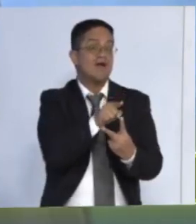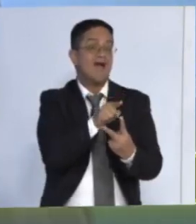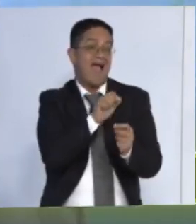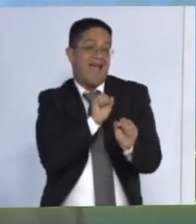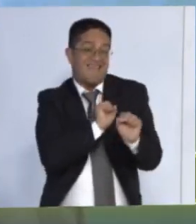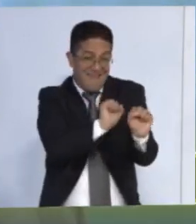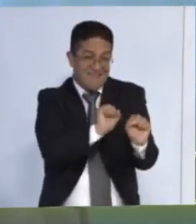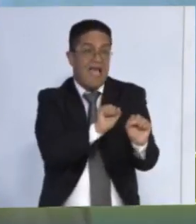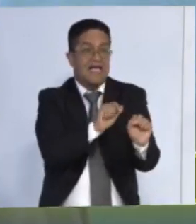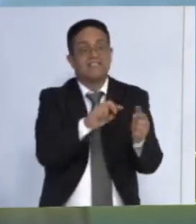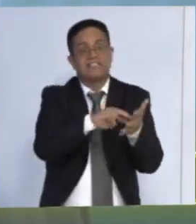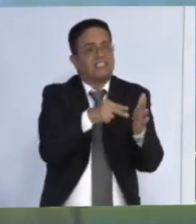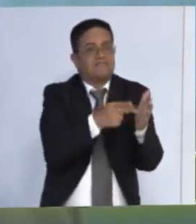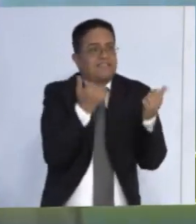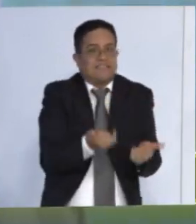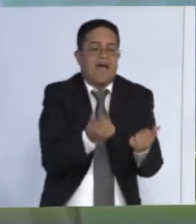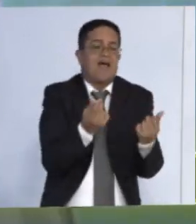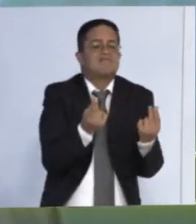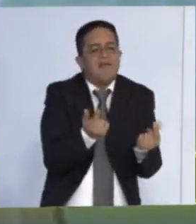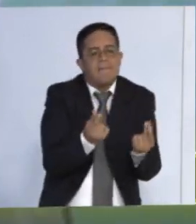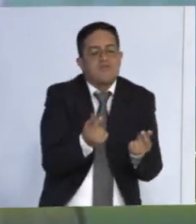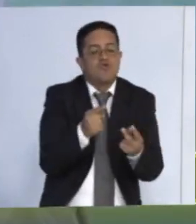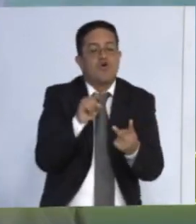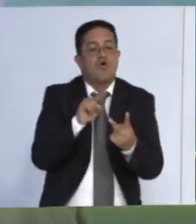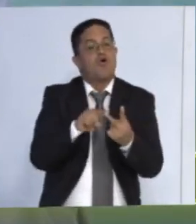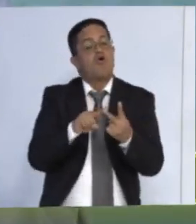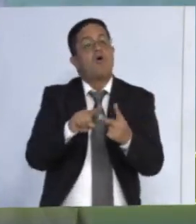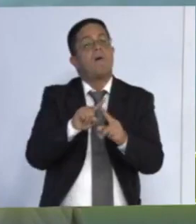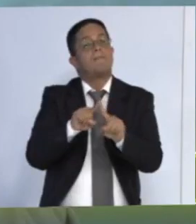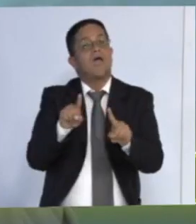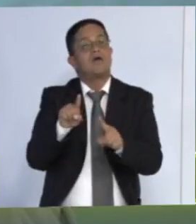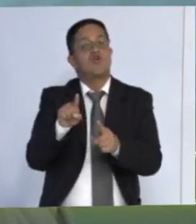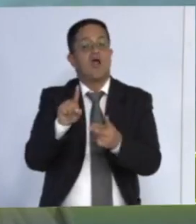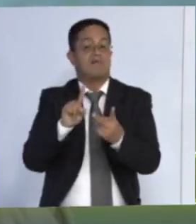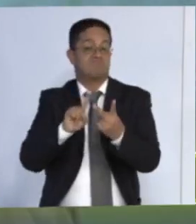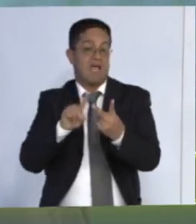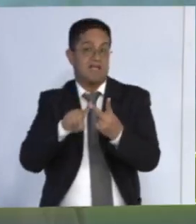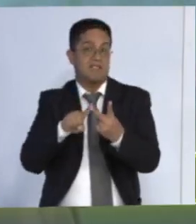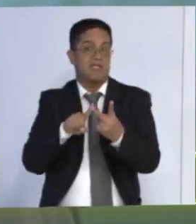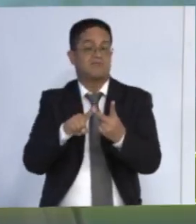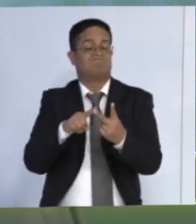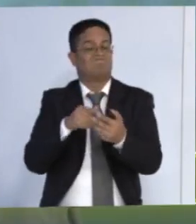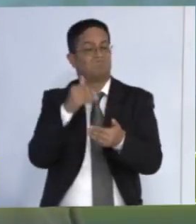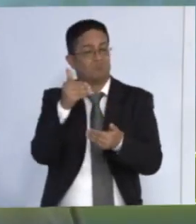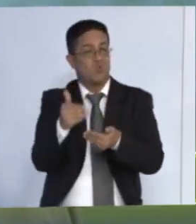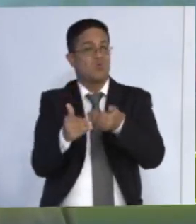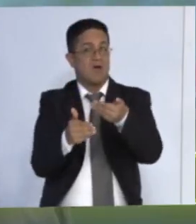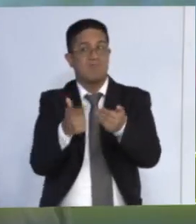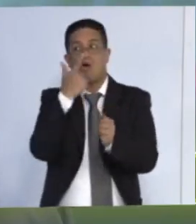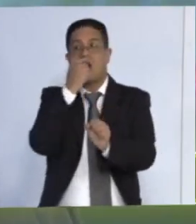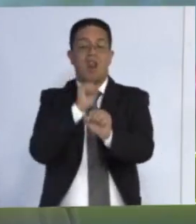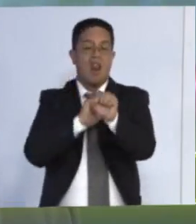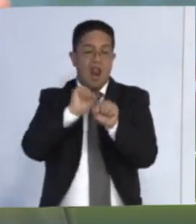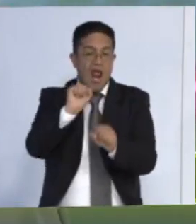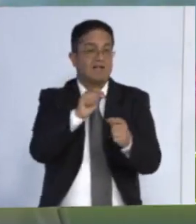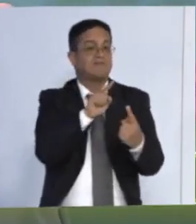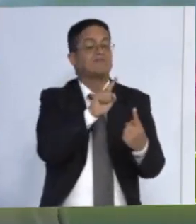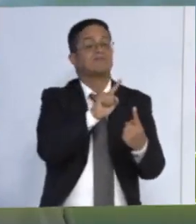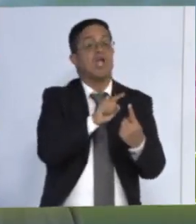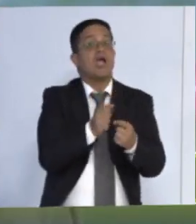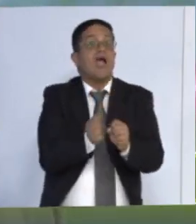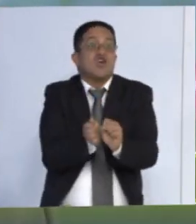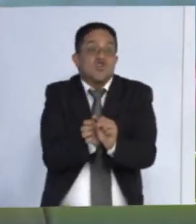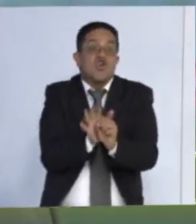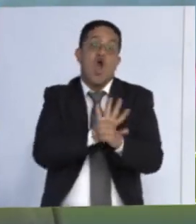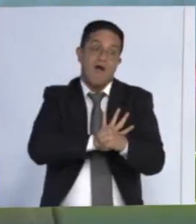COVID se vio que muchos pacientes que tenían alergias leves se pusieron peor, es decir, las alergias se exacerbaron o las